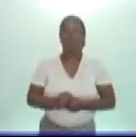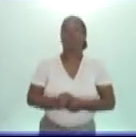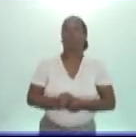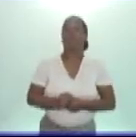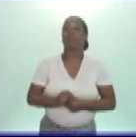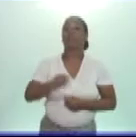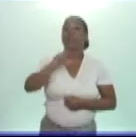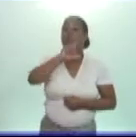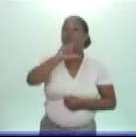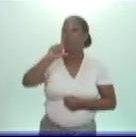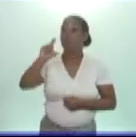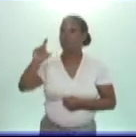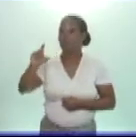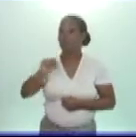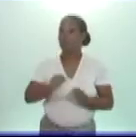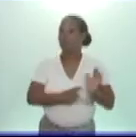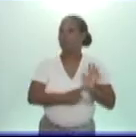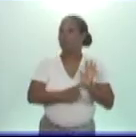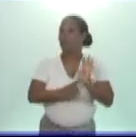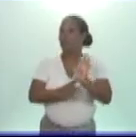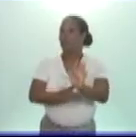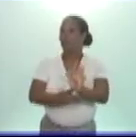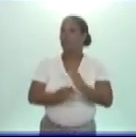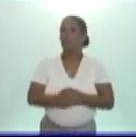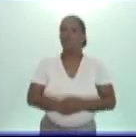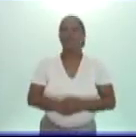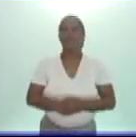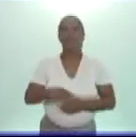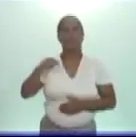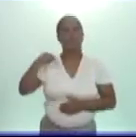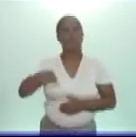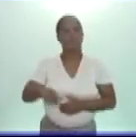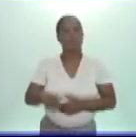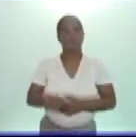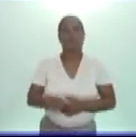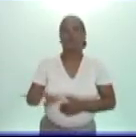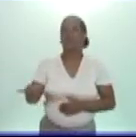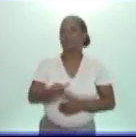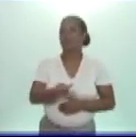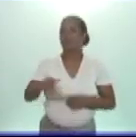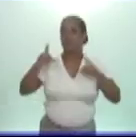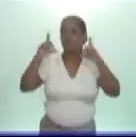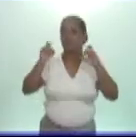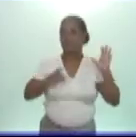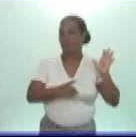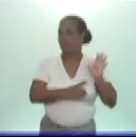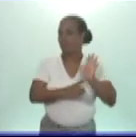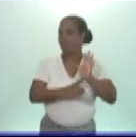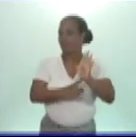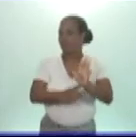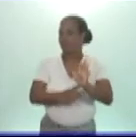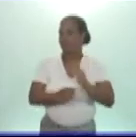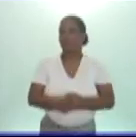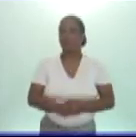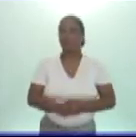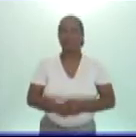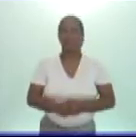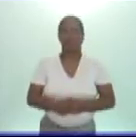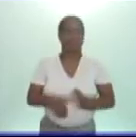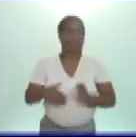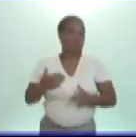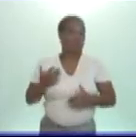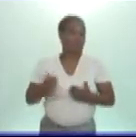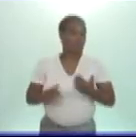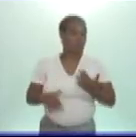texto era una representación, y hoy les traigo uno que también es una representación de una situación, en